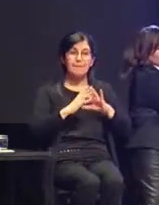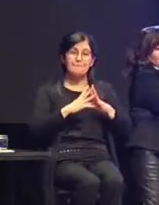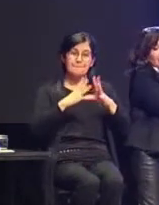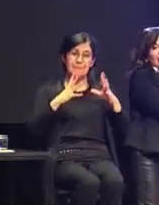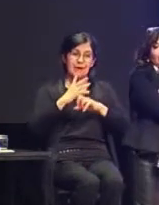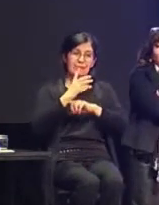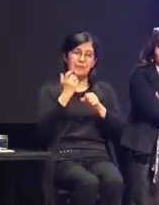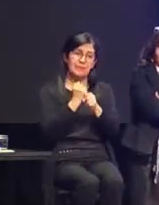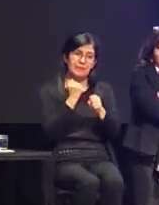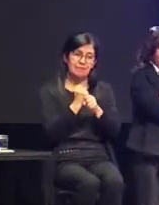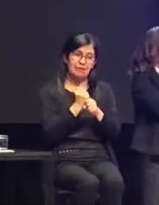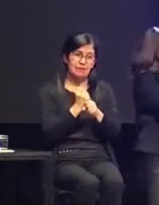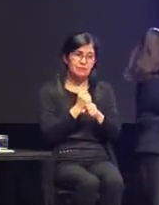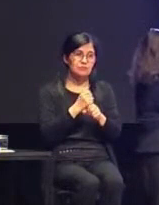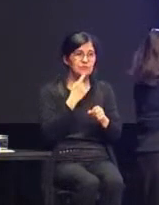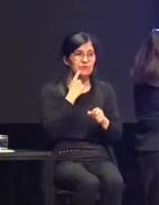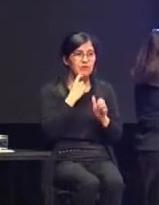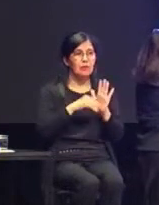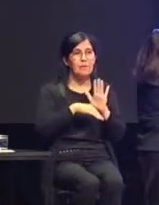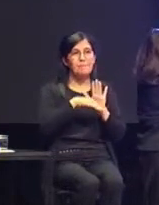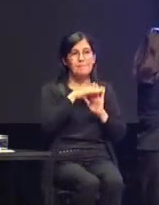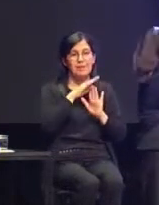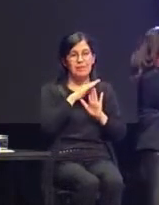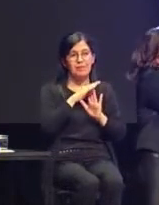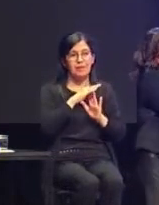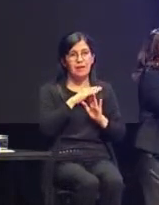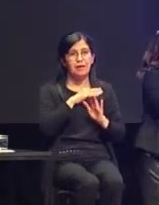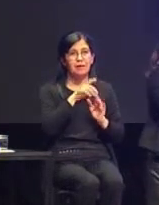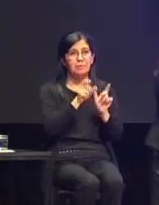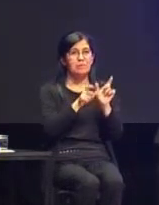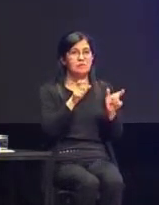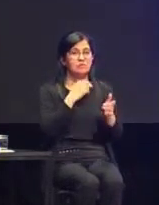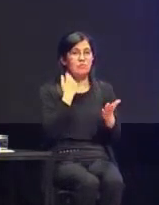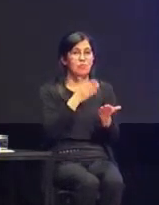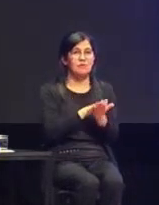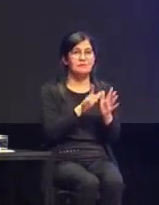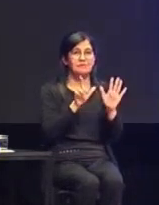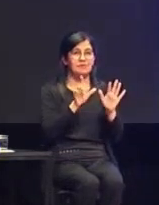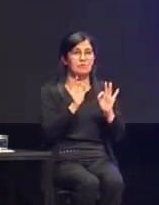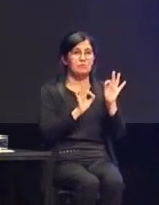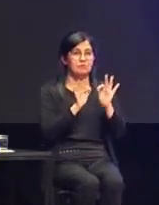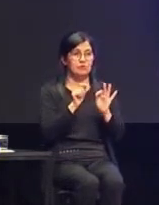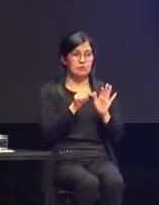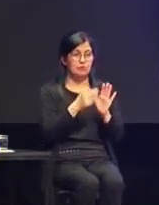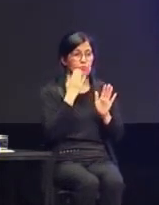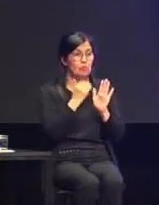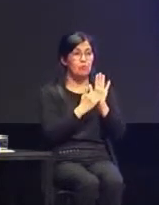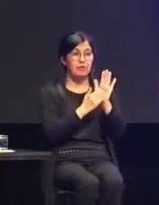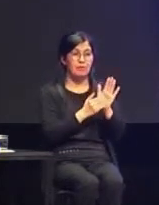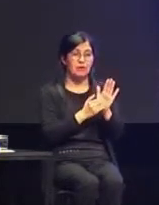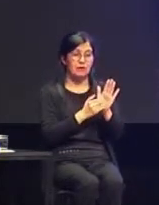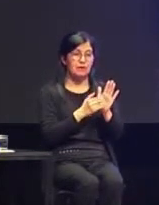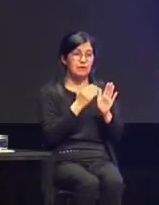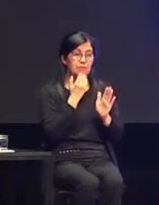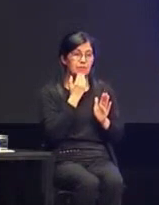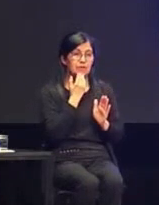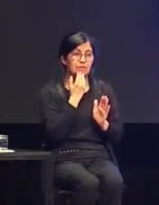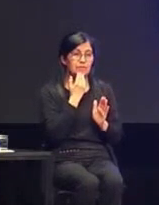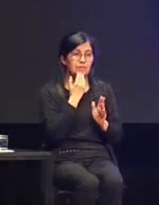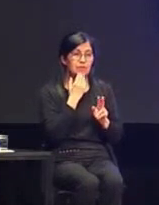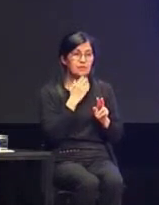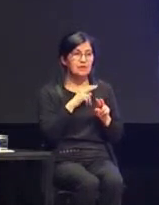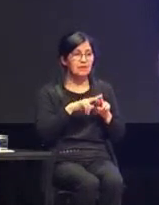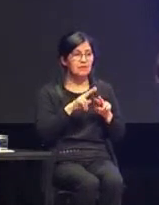la mortalidad en un 7%. Es un artículo que apareció en el JAMA, producido por